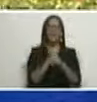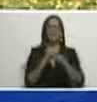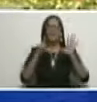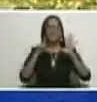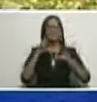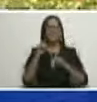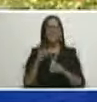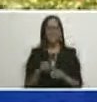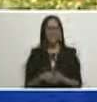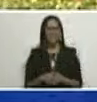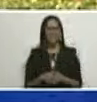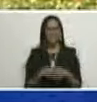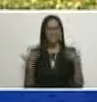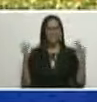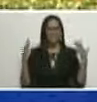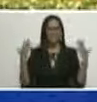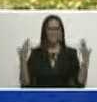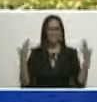70.